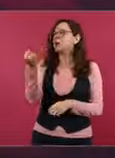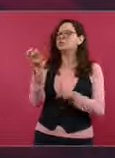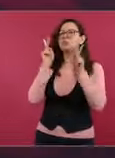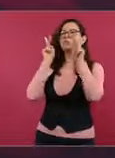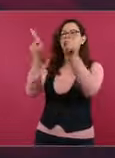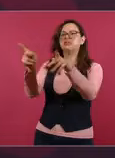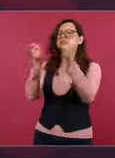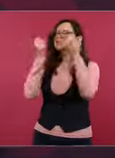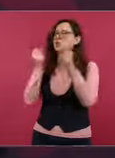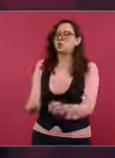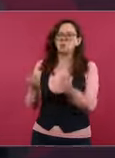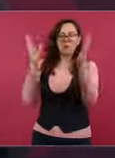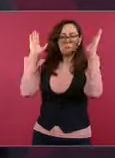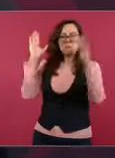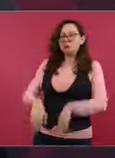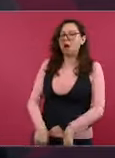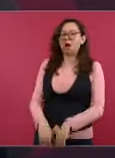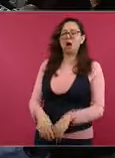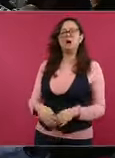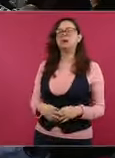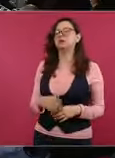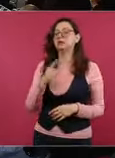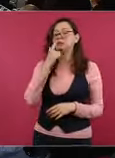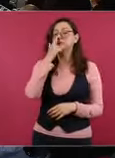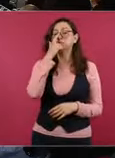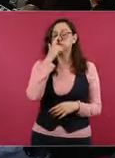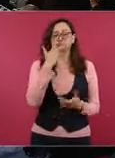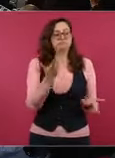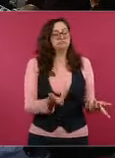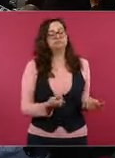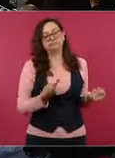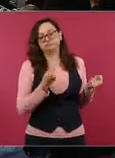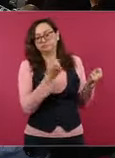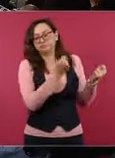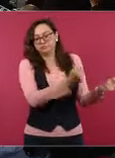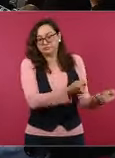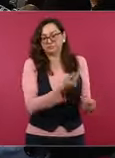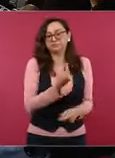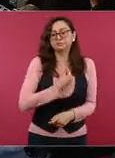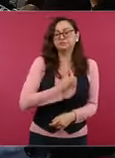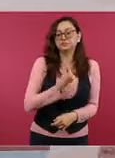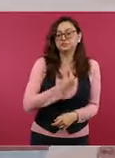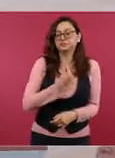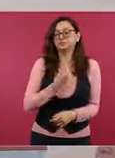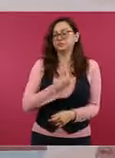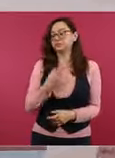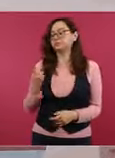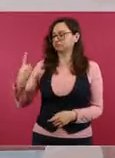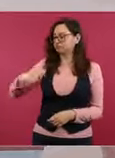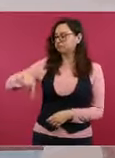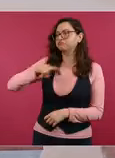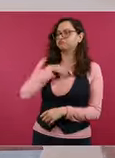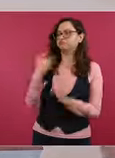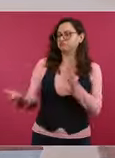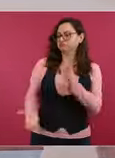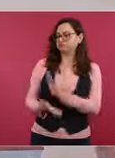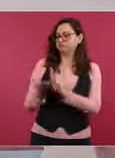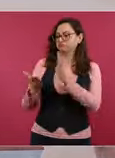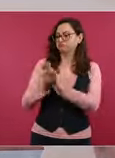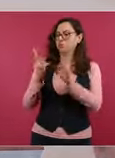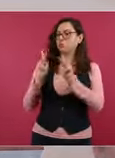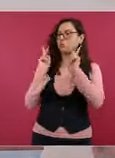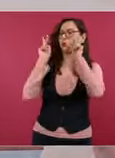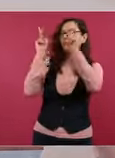Y luego que hicimos los segundos pisos, ya nos copiaron, nada más que